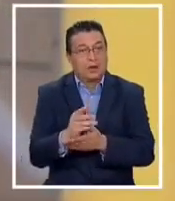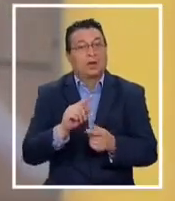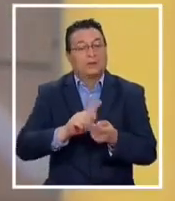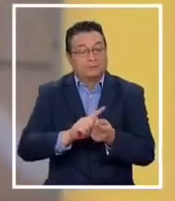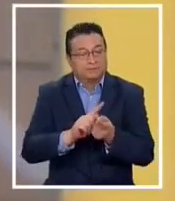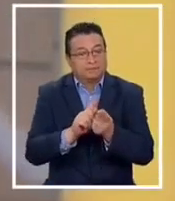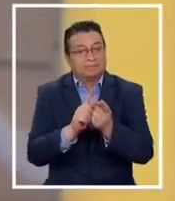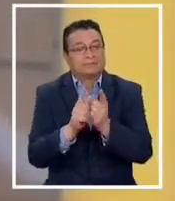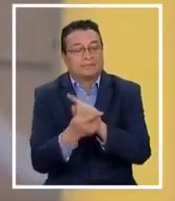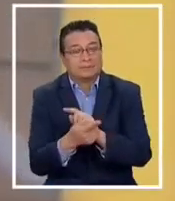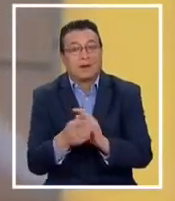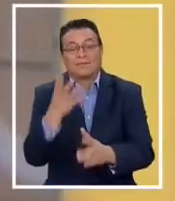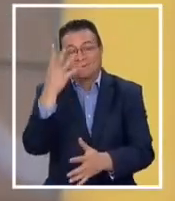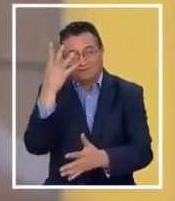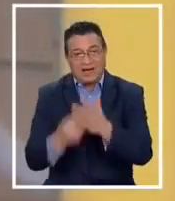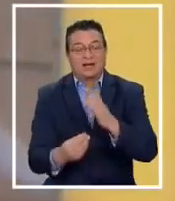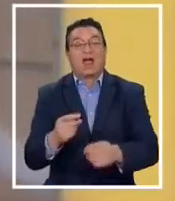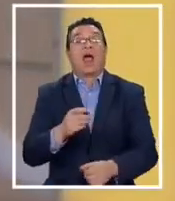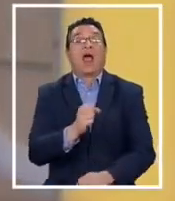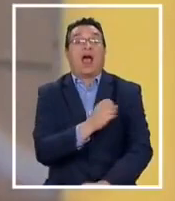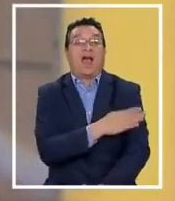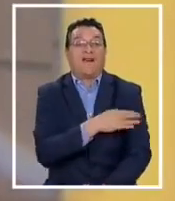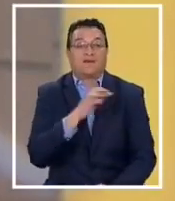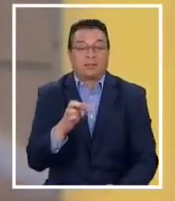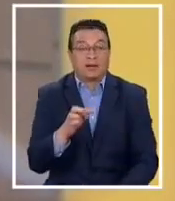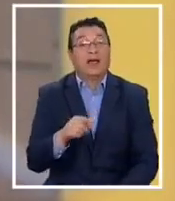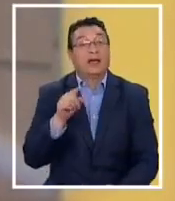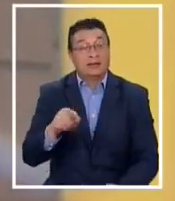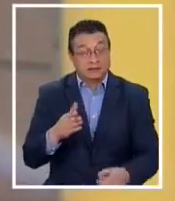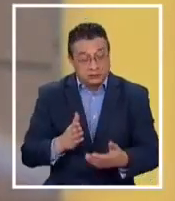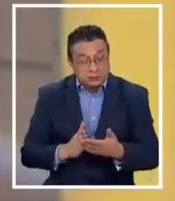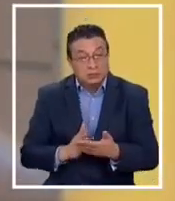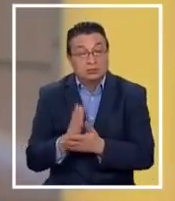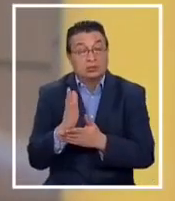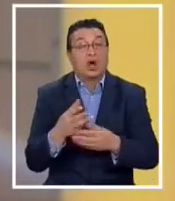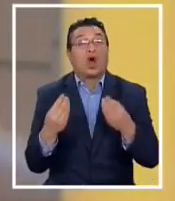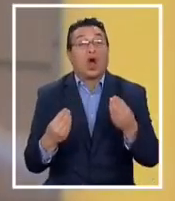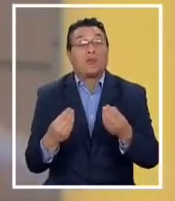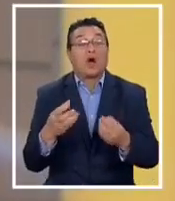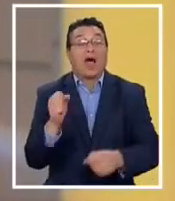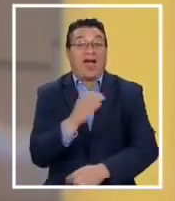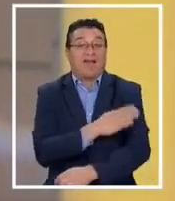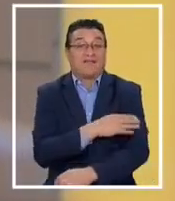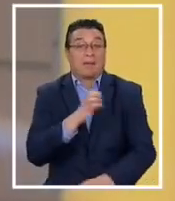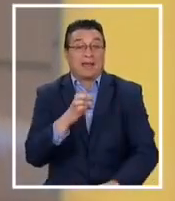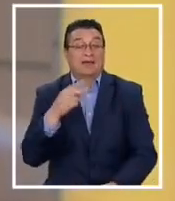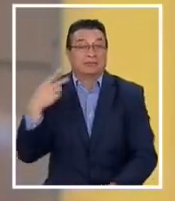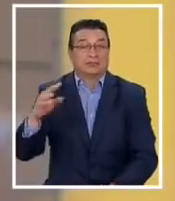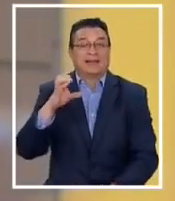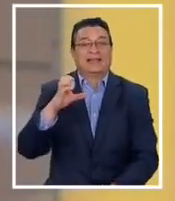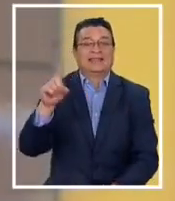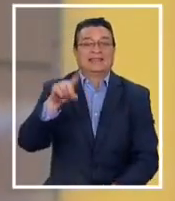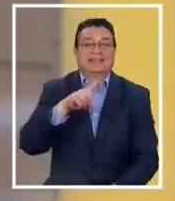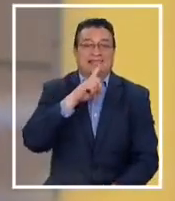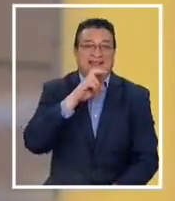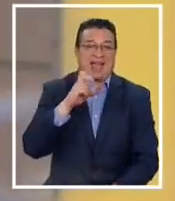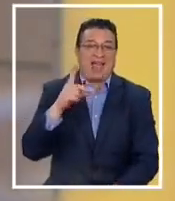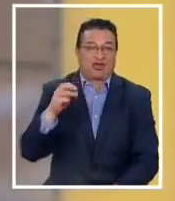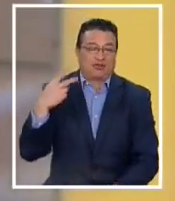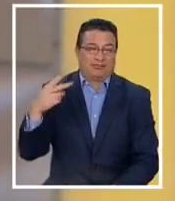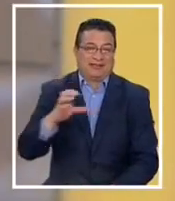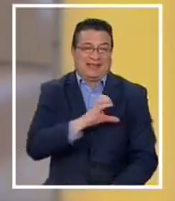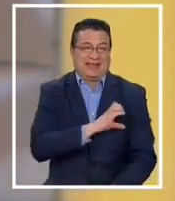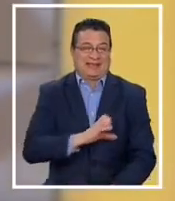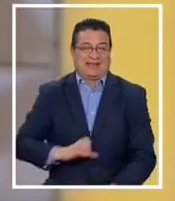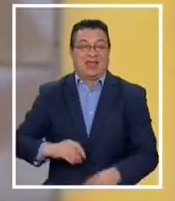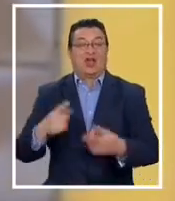que terminarán con la f1 y ese proceso se partía con la afp estatal con el límite y con